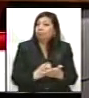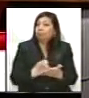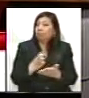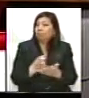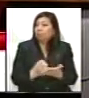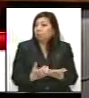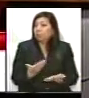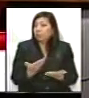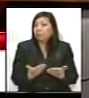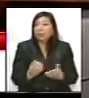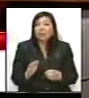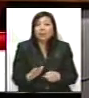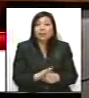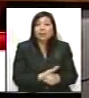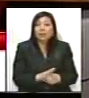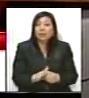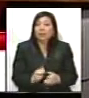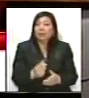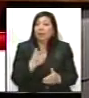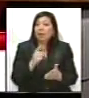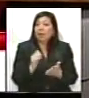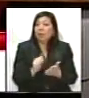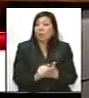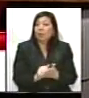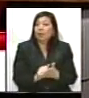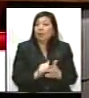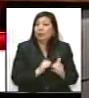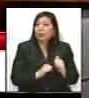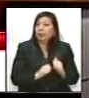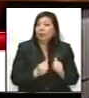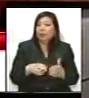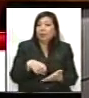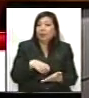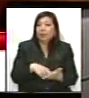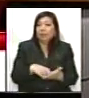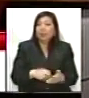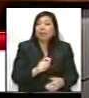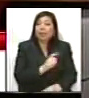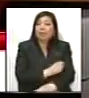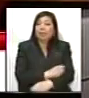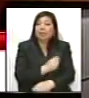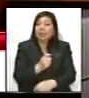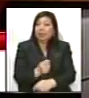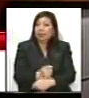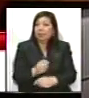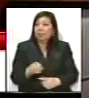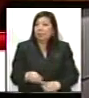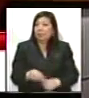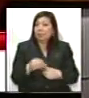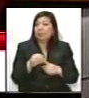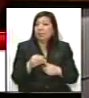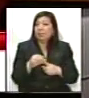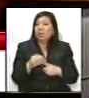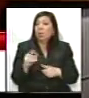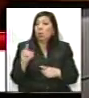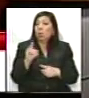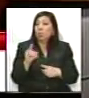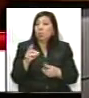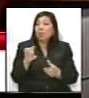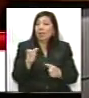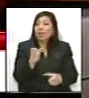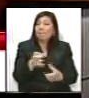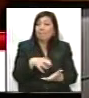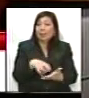el déficit hídrico que afecta a la población de tacna principalmente al uso poblacional